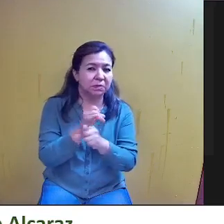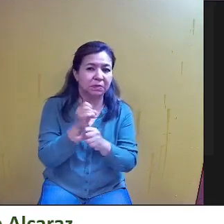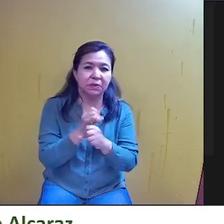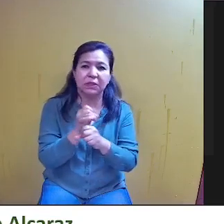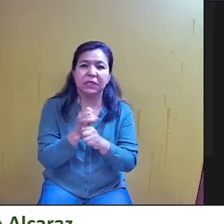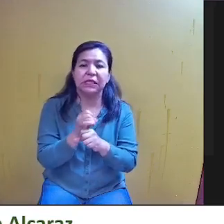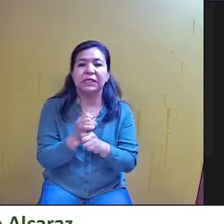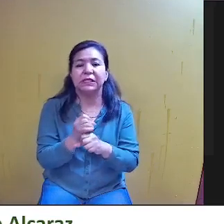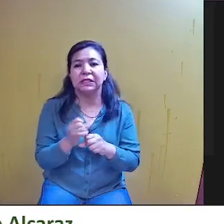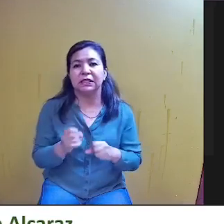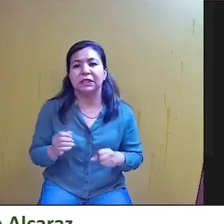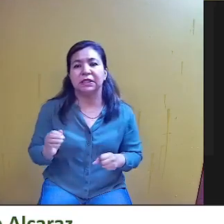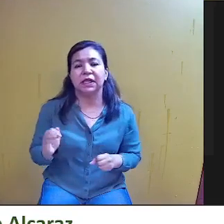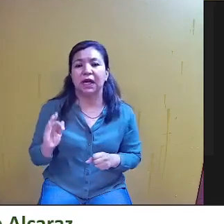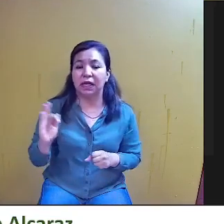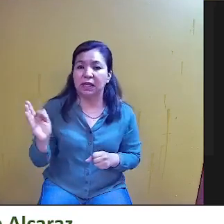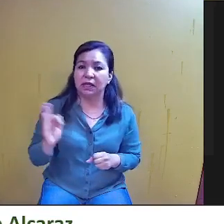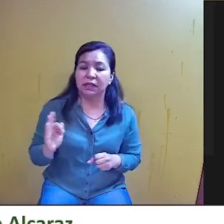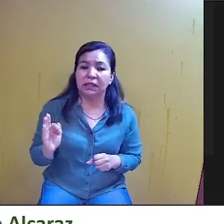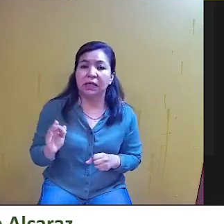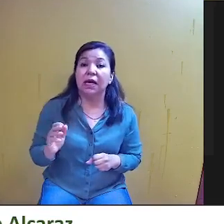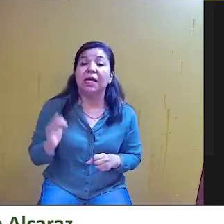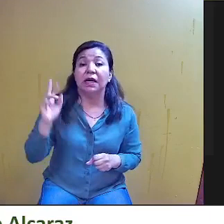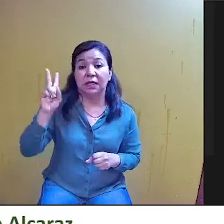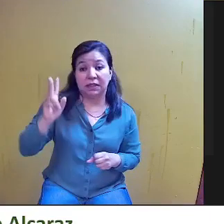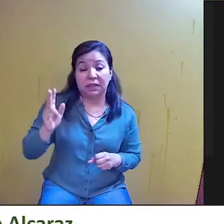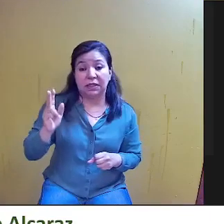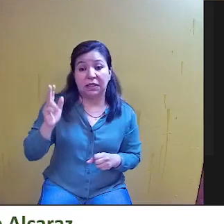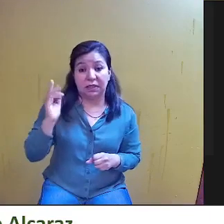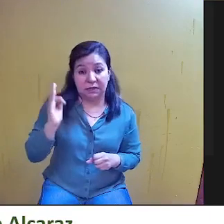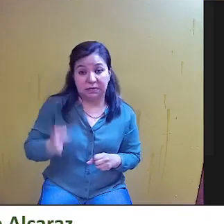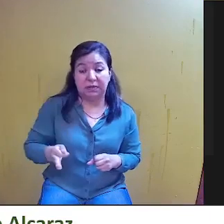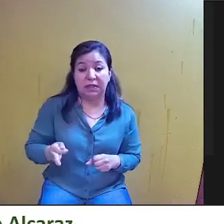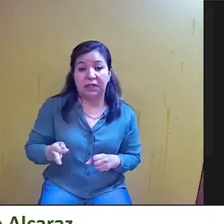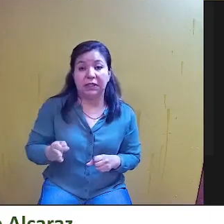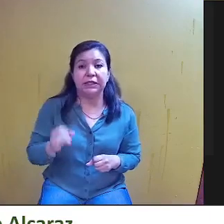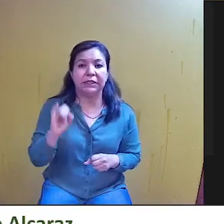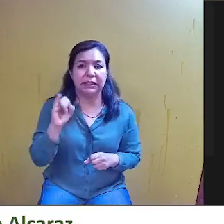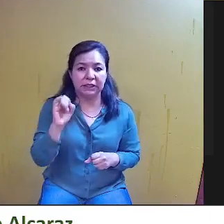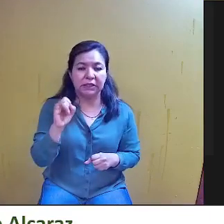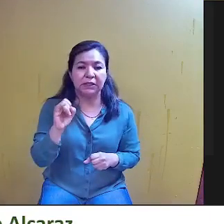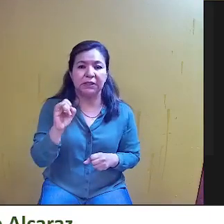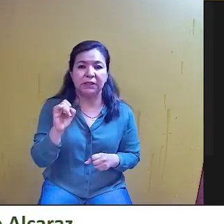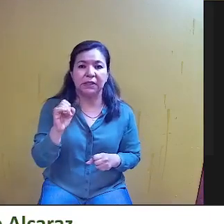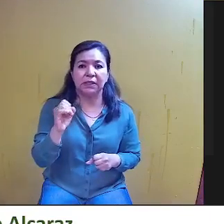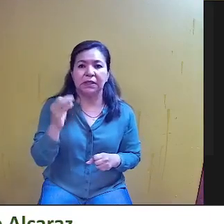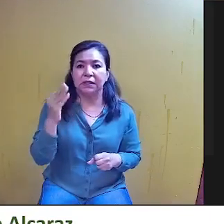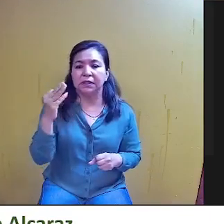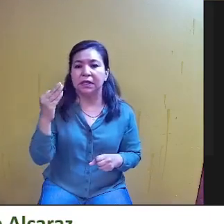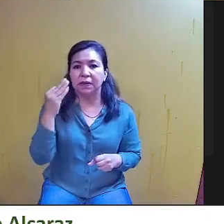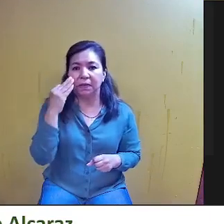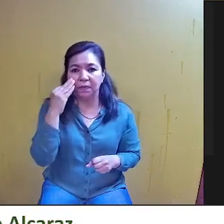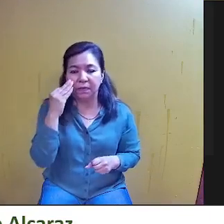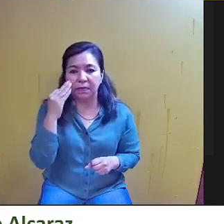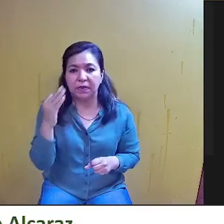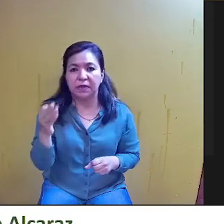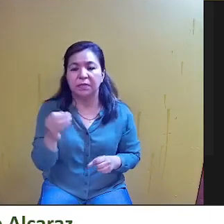establecer si las expresiones difundidas en la plataforma Facebook tienen